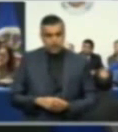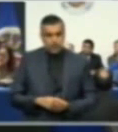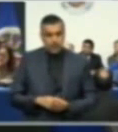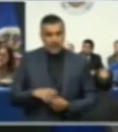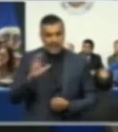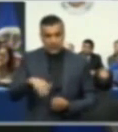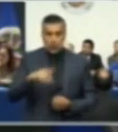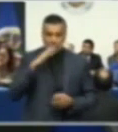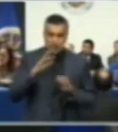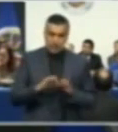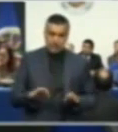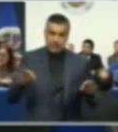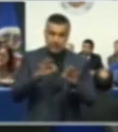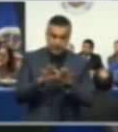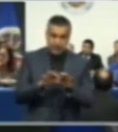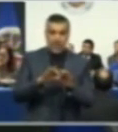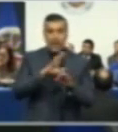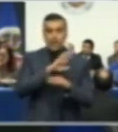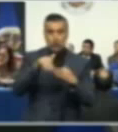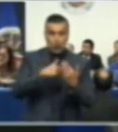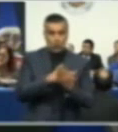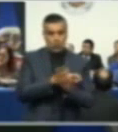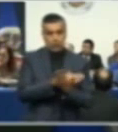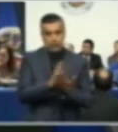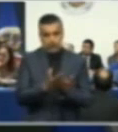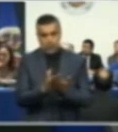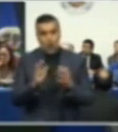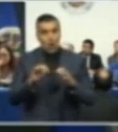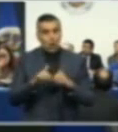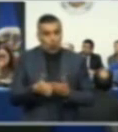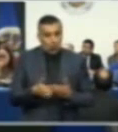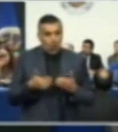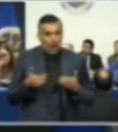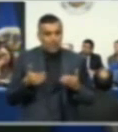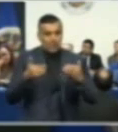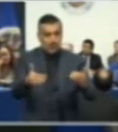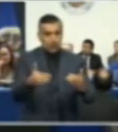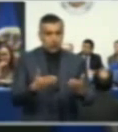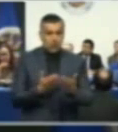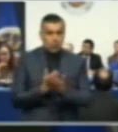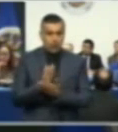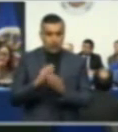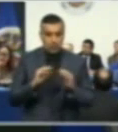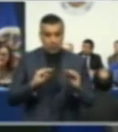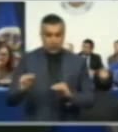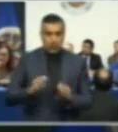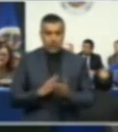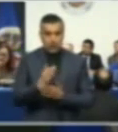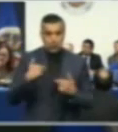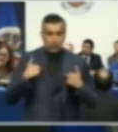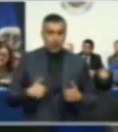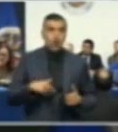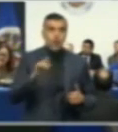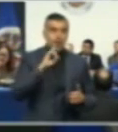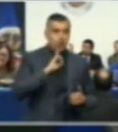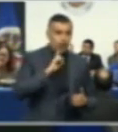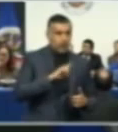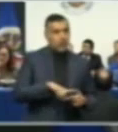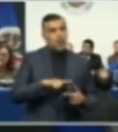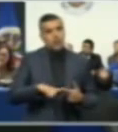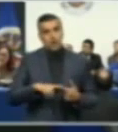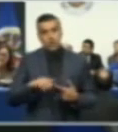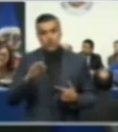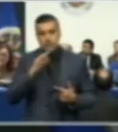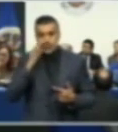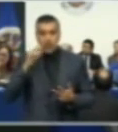columna vertebral esencialmente de todos los sujetos, de cómo han ido avanzando el movimiento de derechos humanos en términos de las mujeres, de los indígenas,